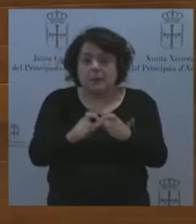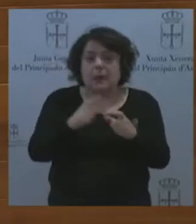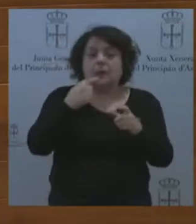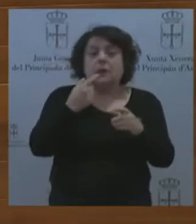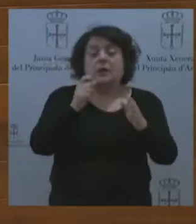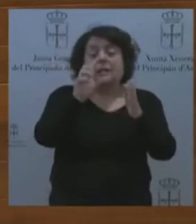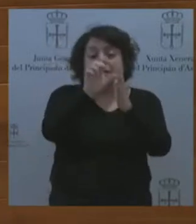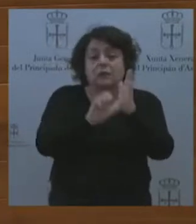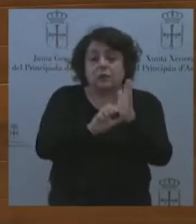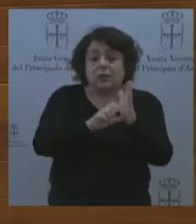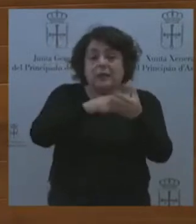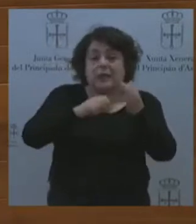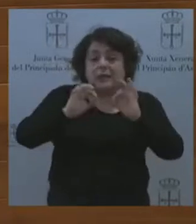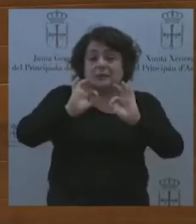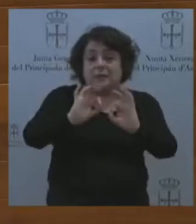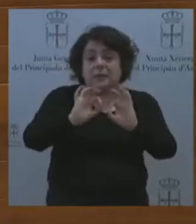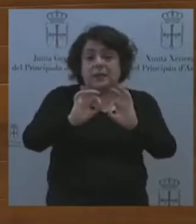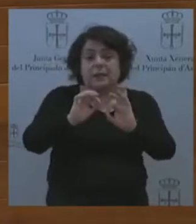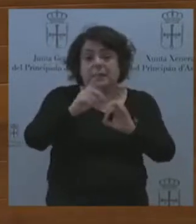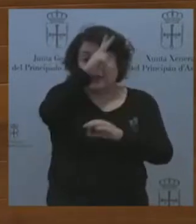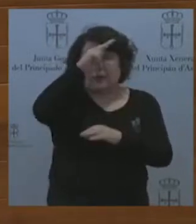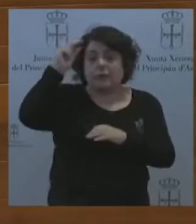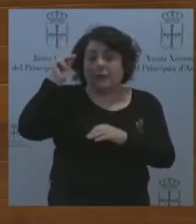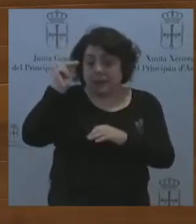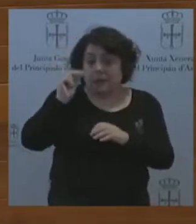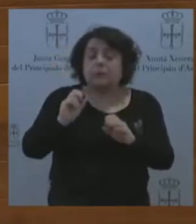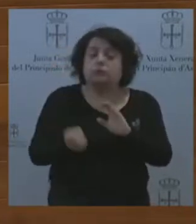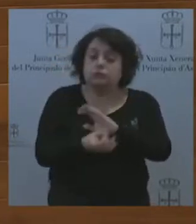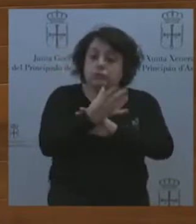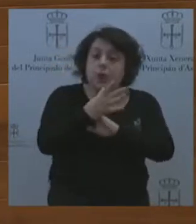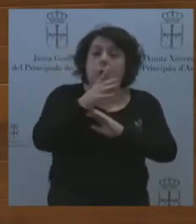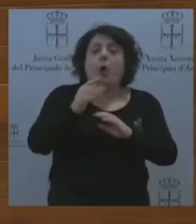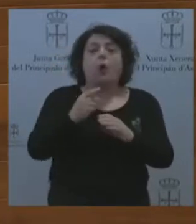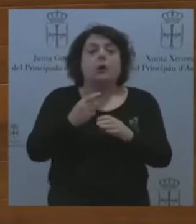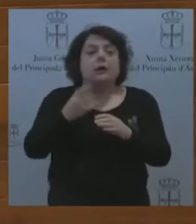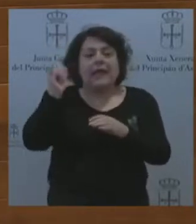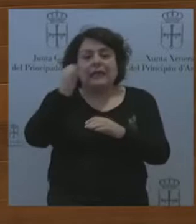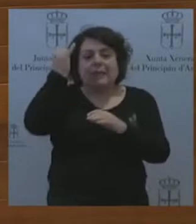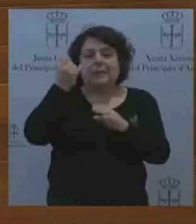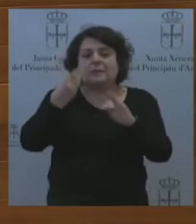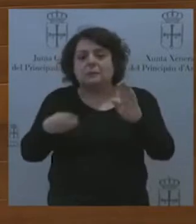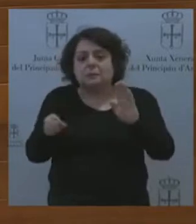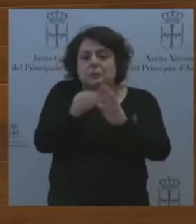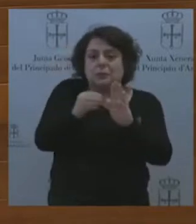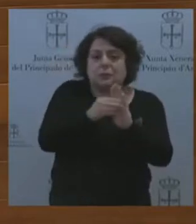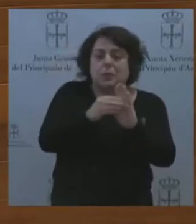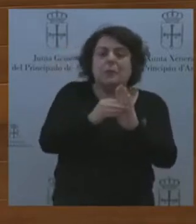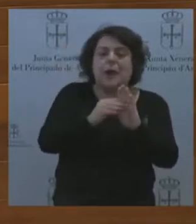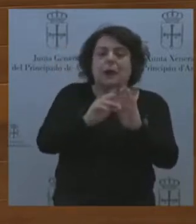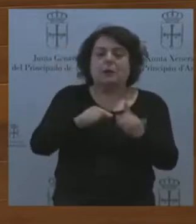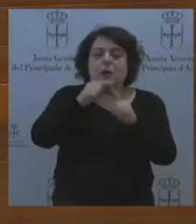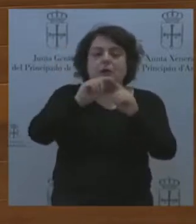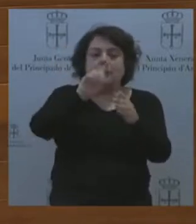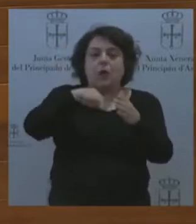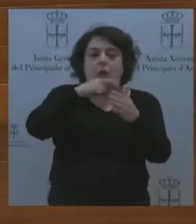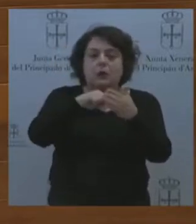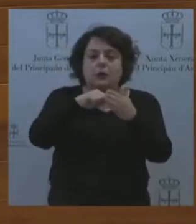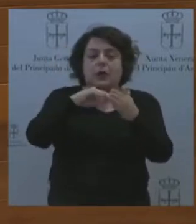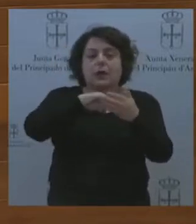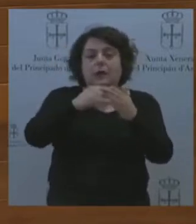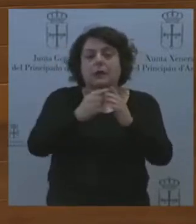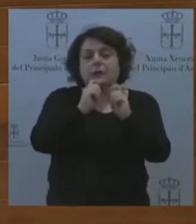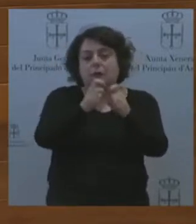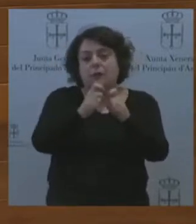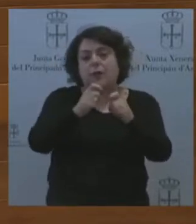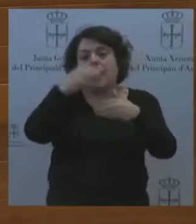y aportación de iniciativas para resolver, señorías, el mal funcionamiento de la atención primaria. Todas ellas